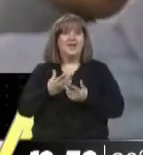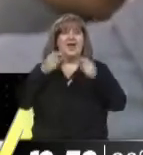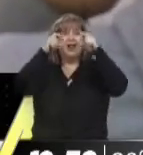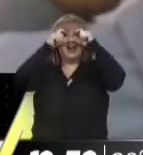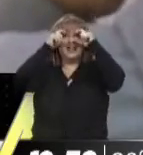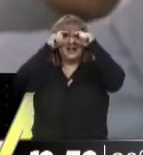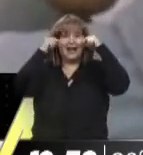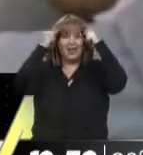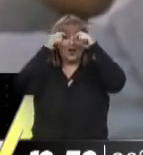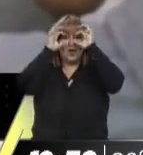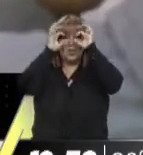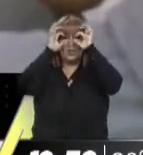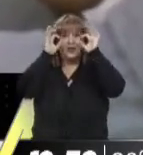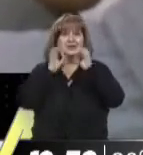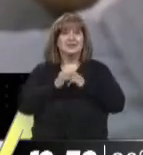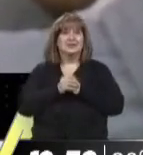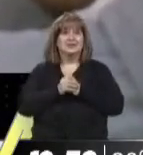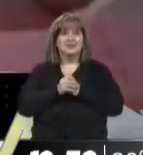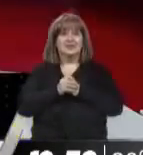lentecitos redondos. Uh-huh.